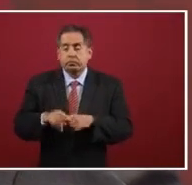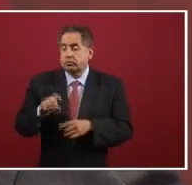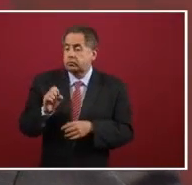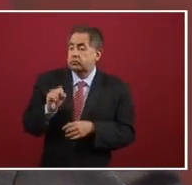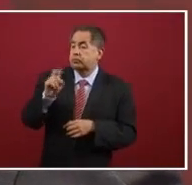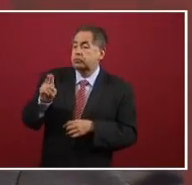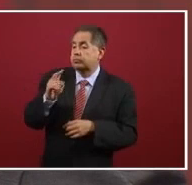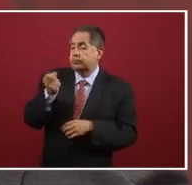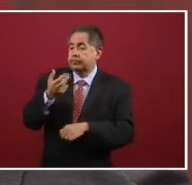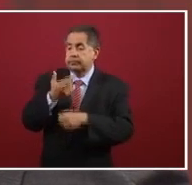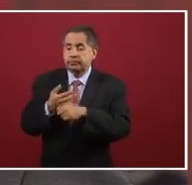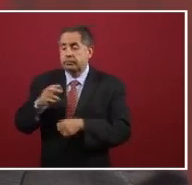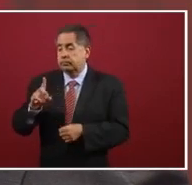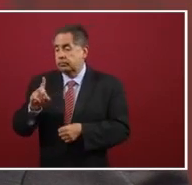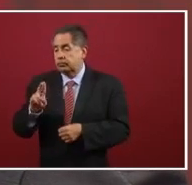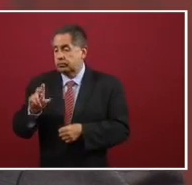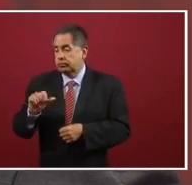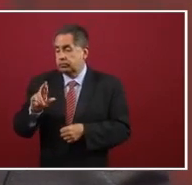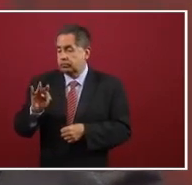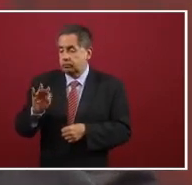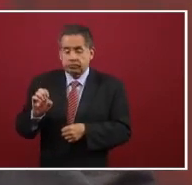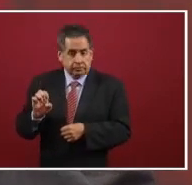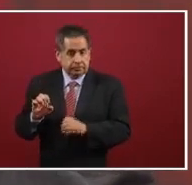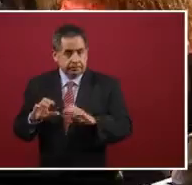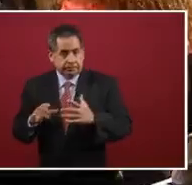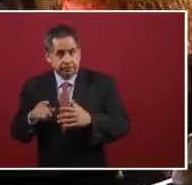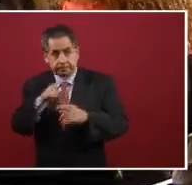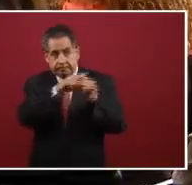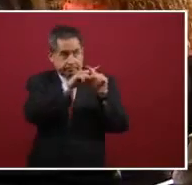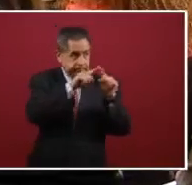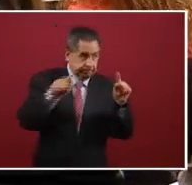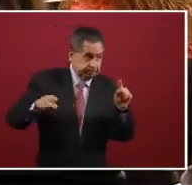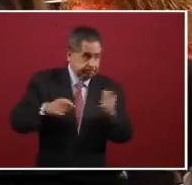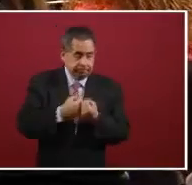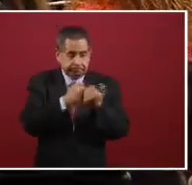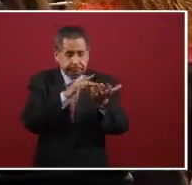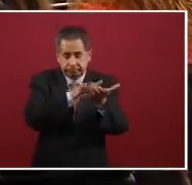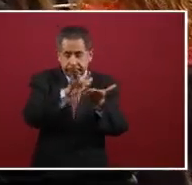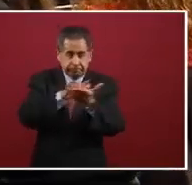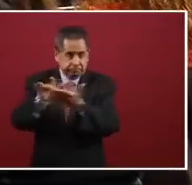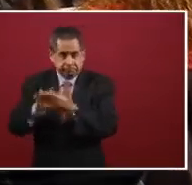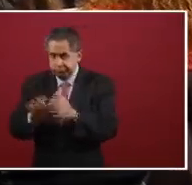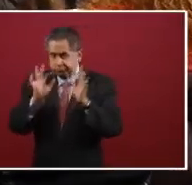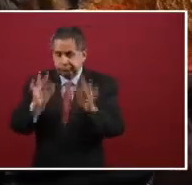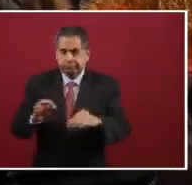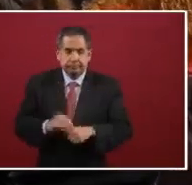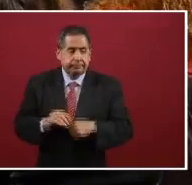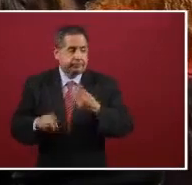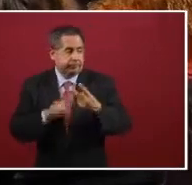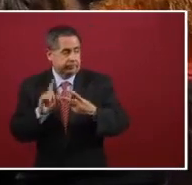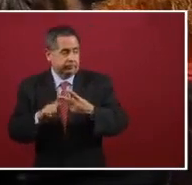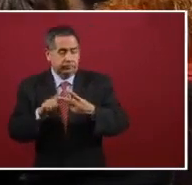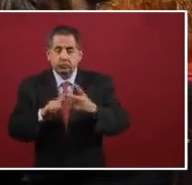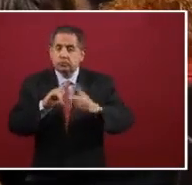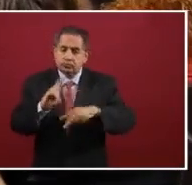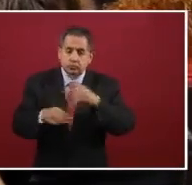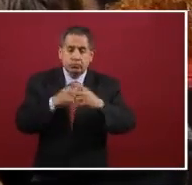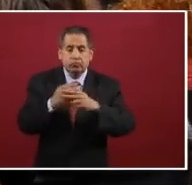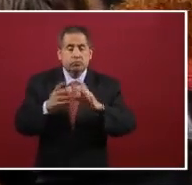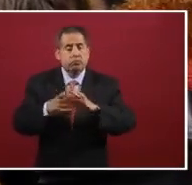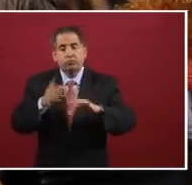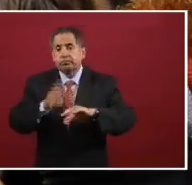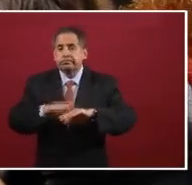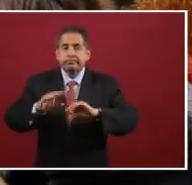subsecretario Duarte fue respaldar esa red. El paso número dos es crear nuevas